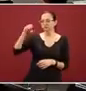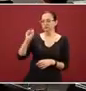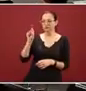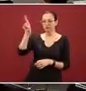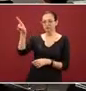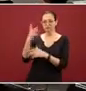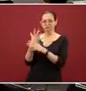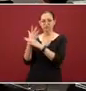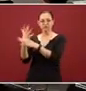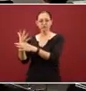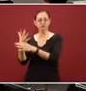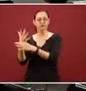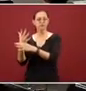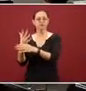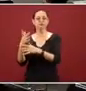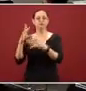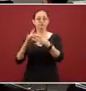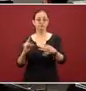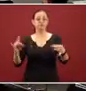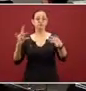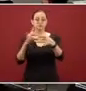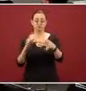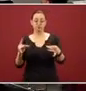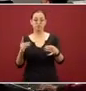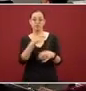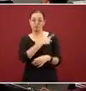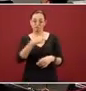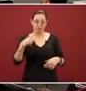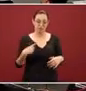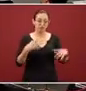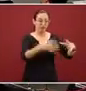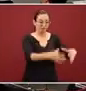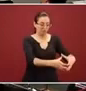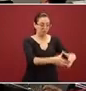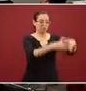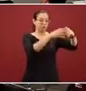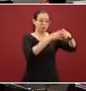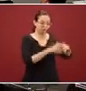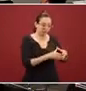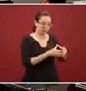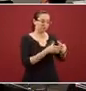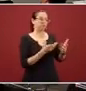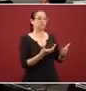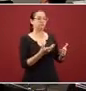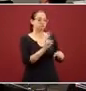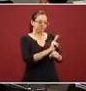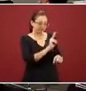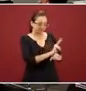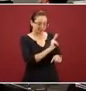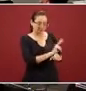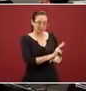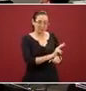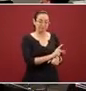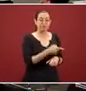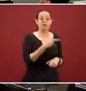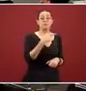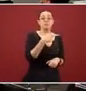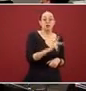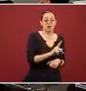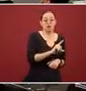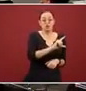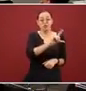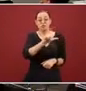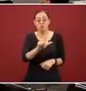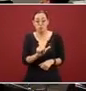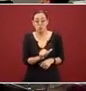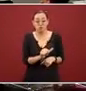usted anoche, explica con cierto detalle. En un momento dado, como también hemos comentado, la cantidad de casos